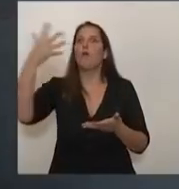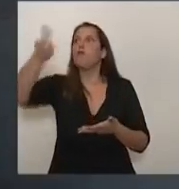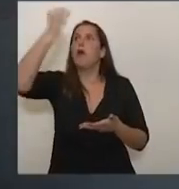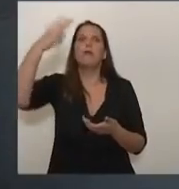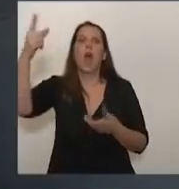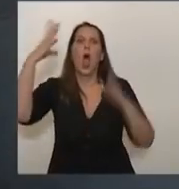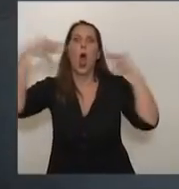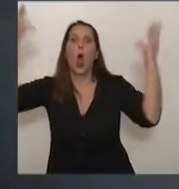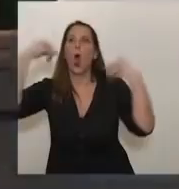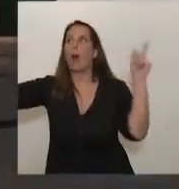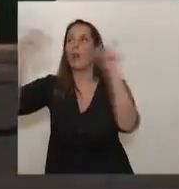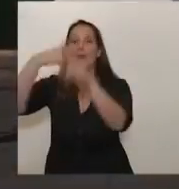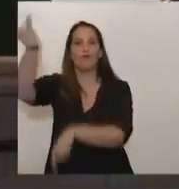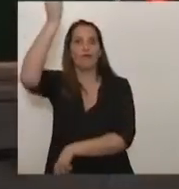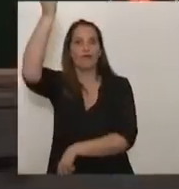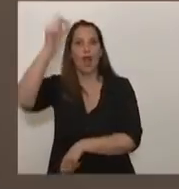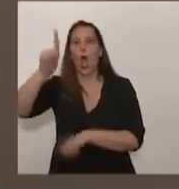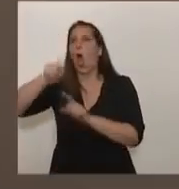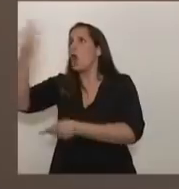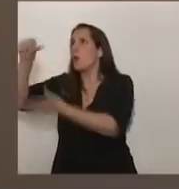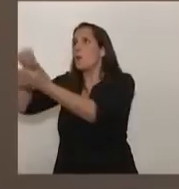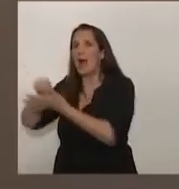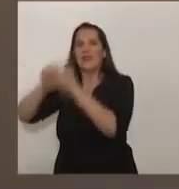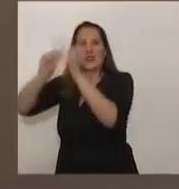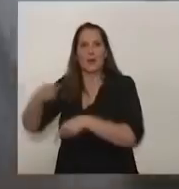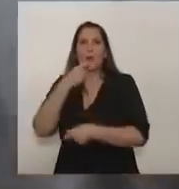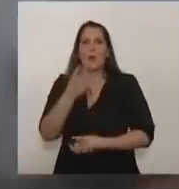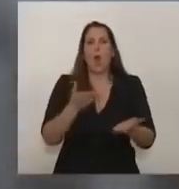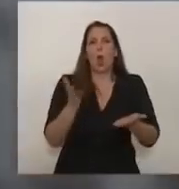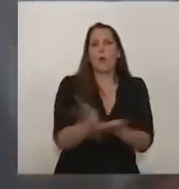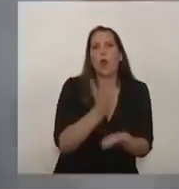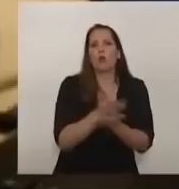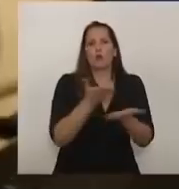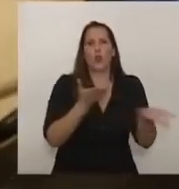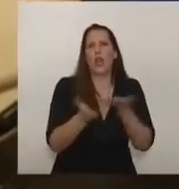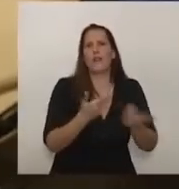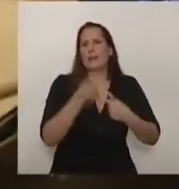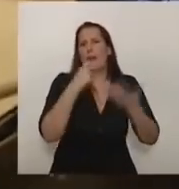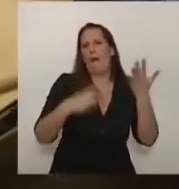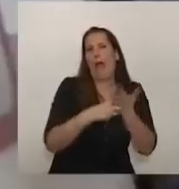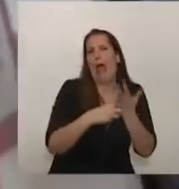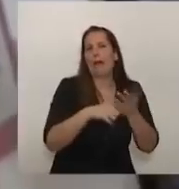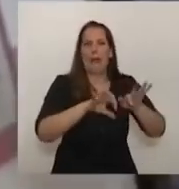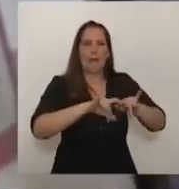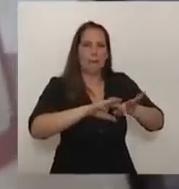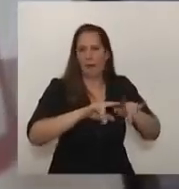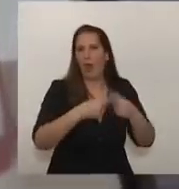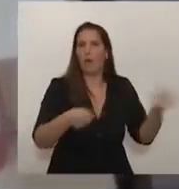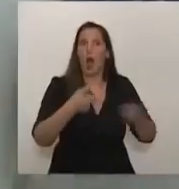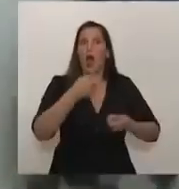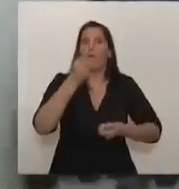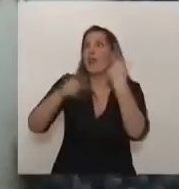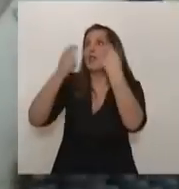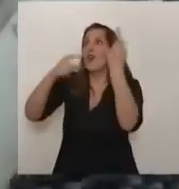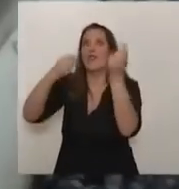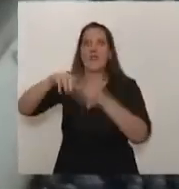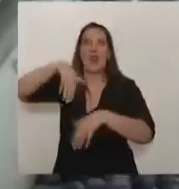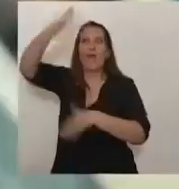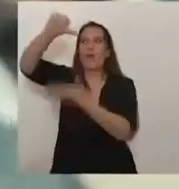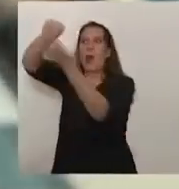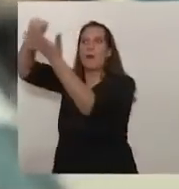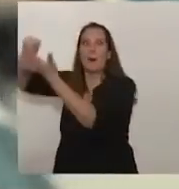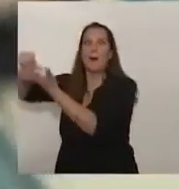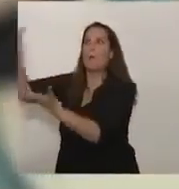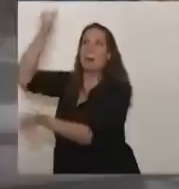países, y que está llevando nuestros productos y nuestros servicios, como la carne y el software, a cada vez más países. Esto es gracias